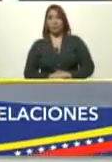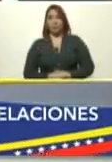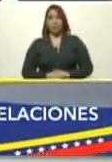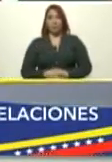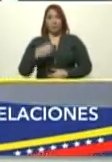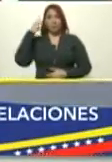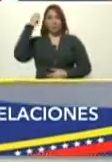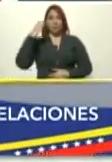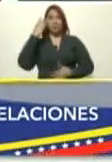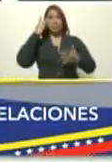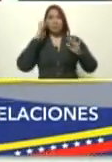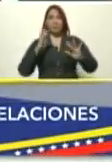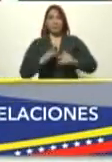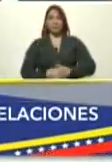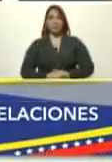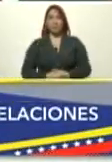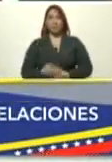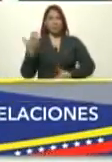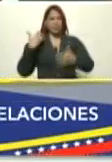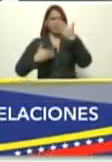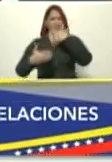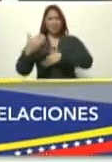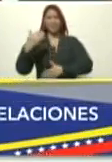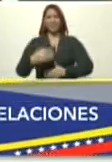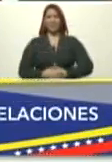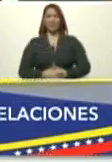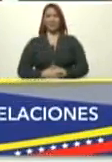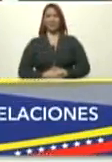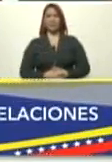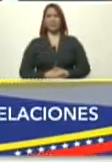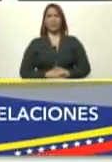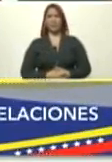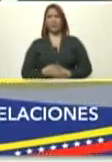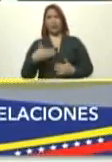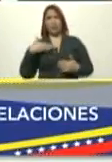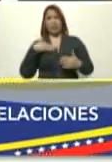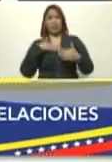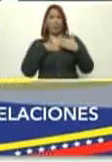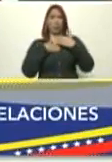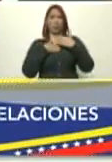Europa lo ha pretendido desde época de Napoleón Bonaparte.